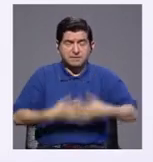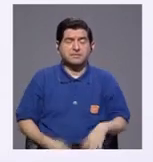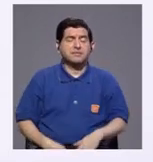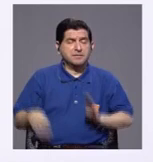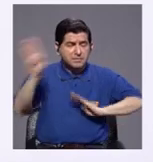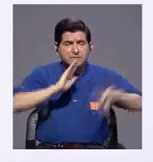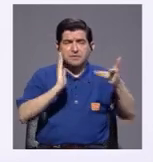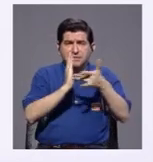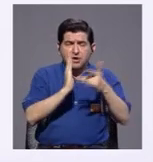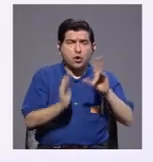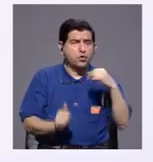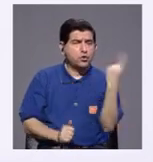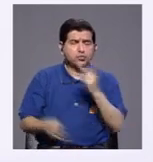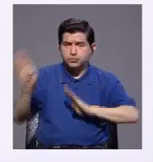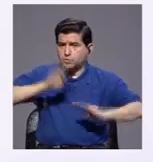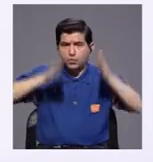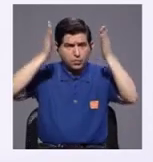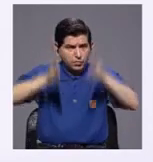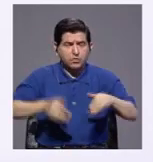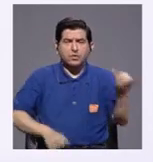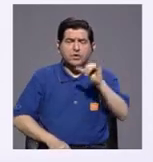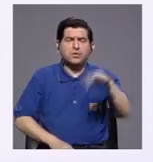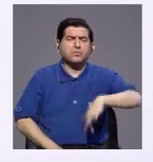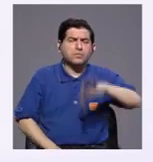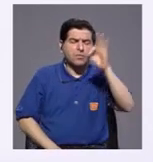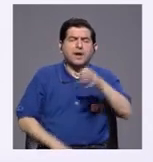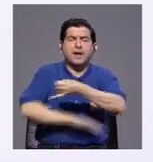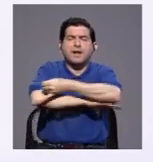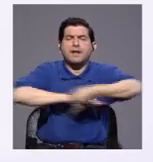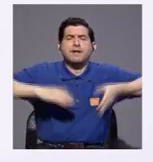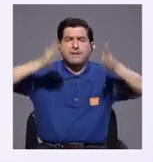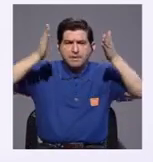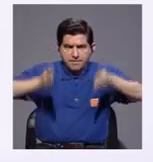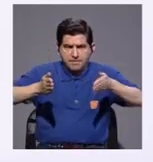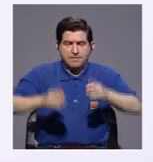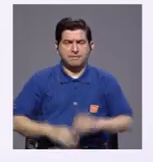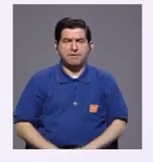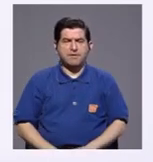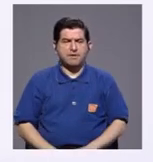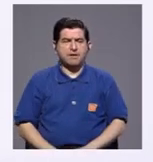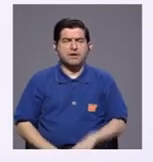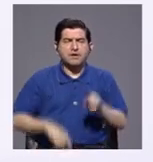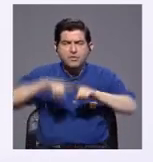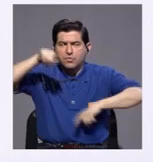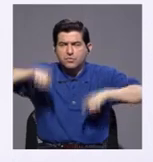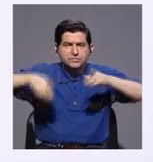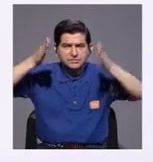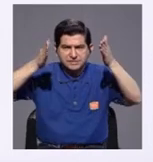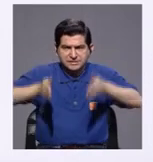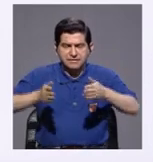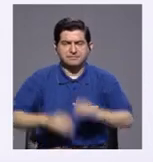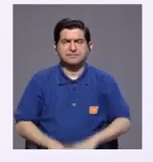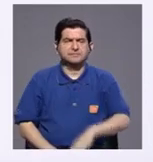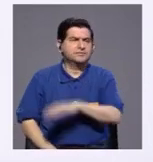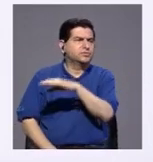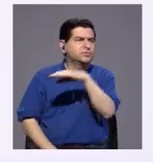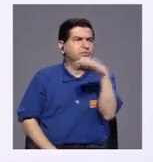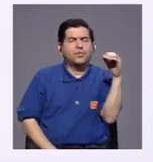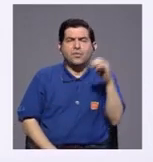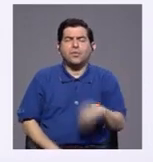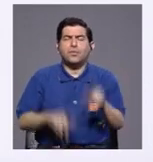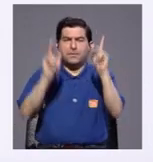a la biotecnología no solo biólogos sino que también vamos a encontrar ingenieros vamos a encontrar estadísticos vamos a encontrar